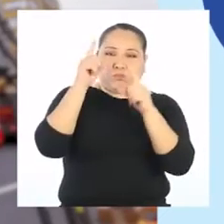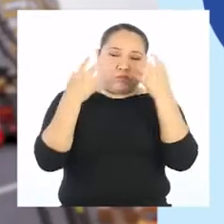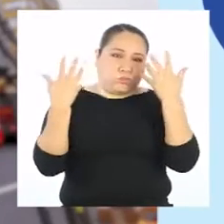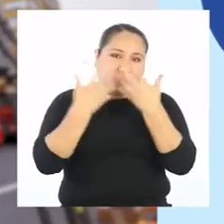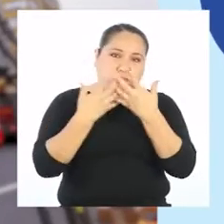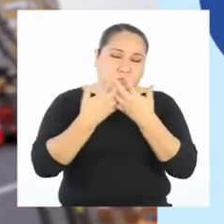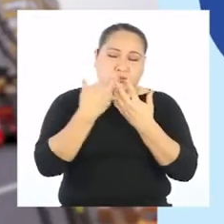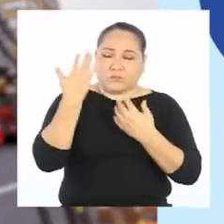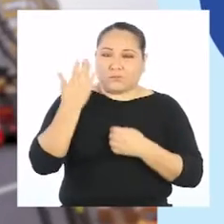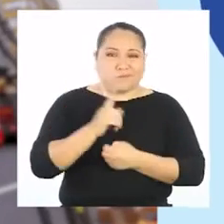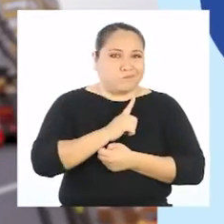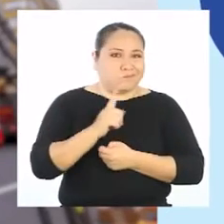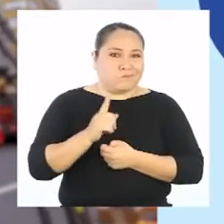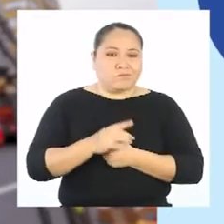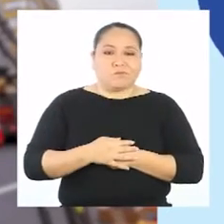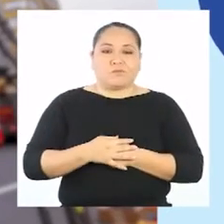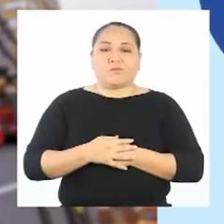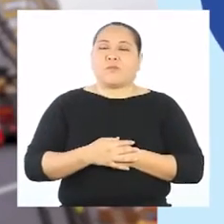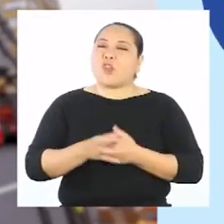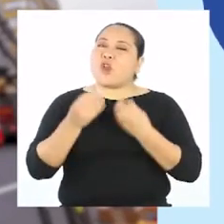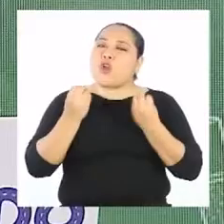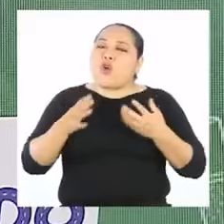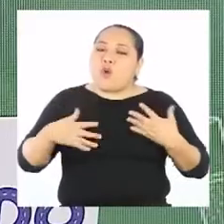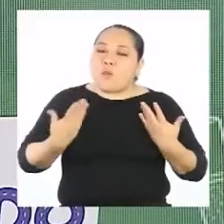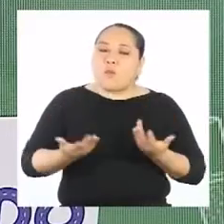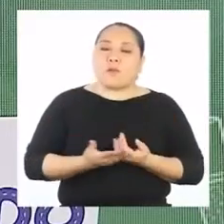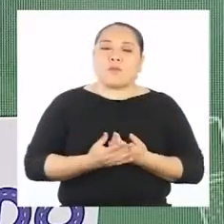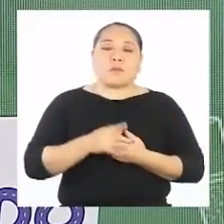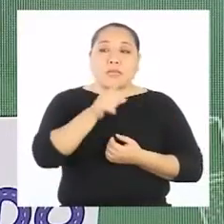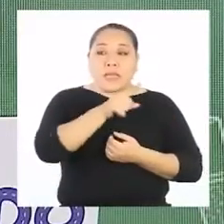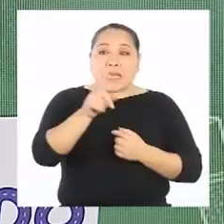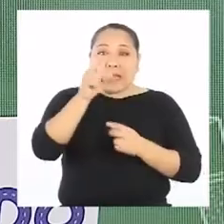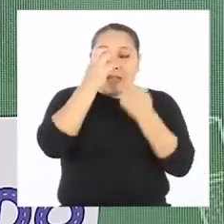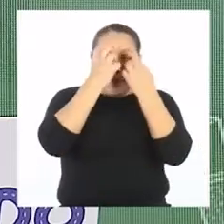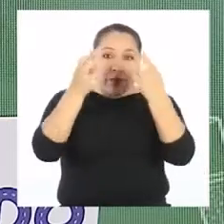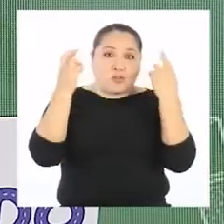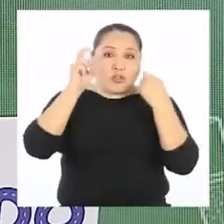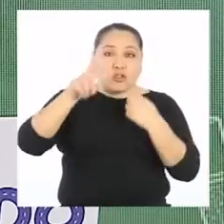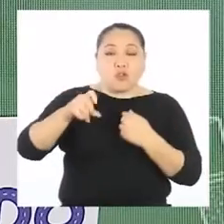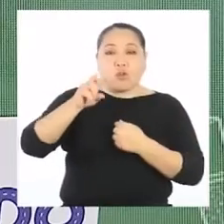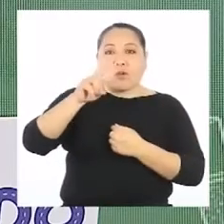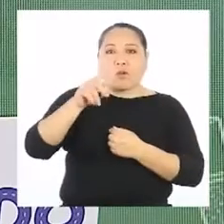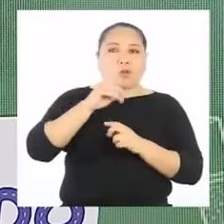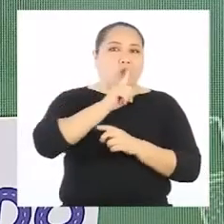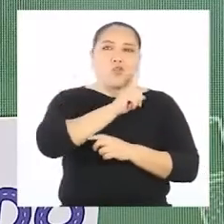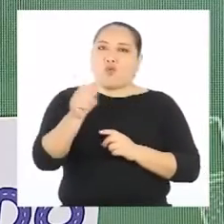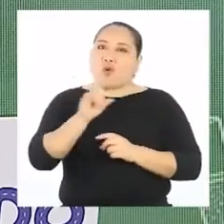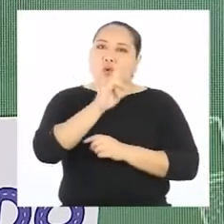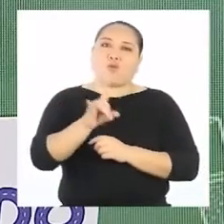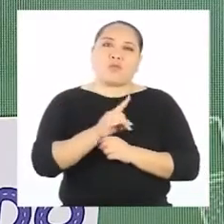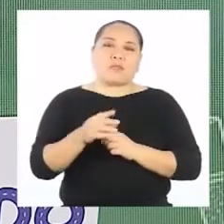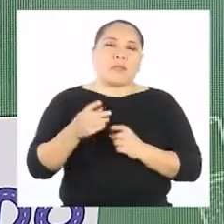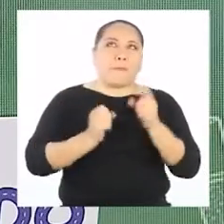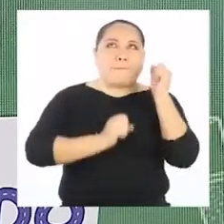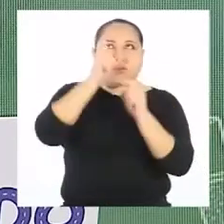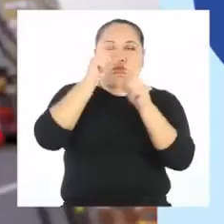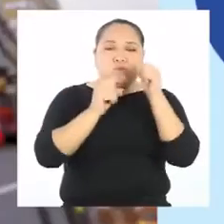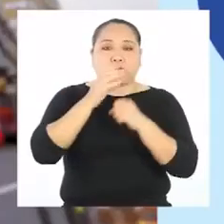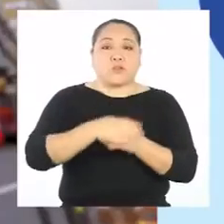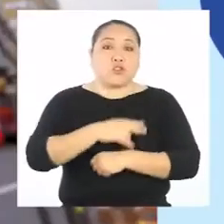estén relacionadas a los fuegos pirotécnicos. ¿Cómo podemos convencer a la promo 2021 de que deje de usar